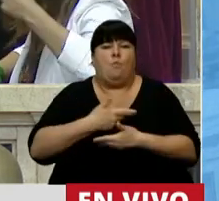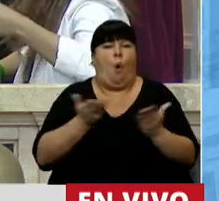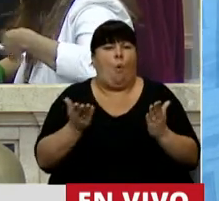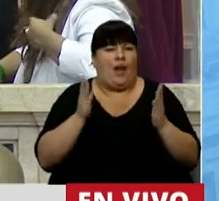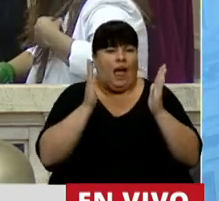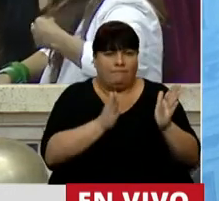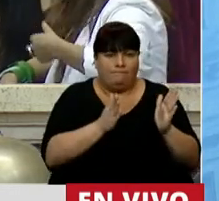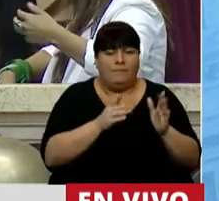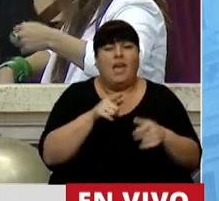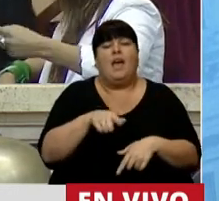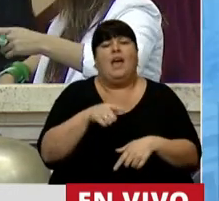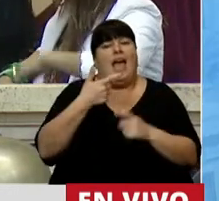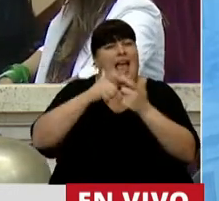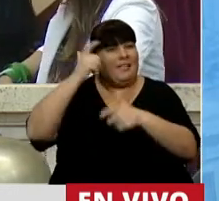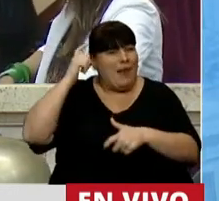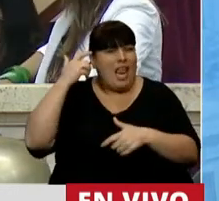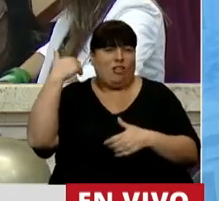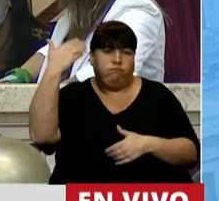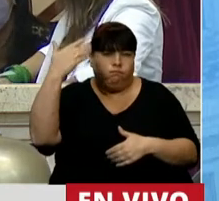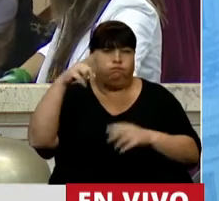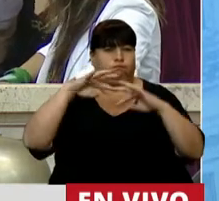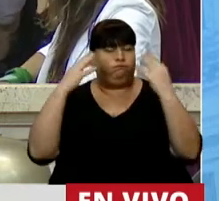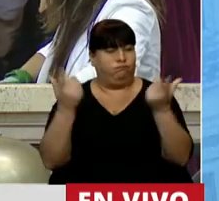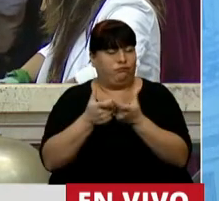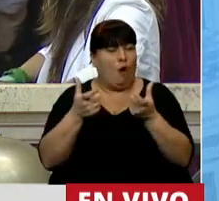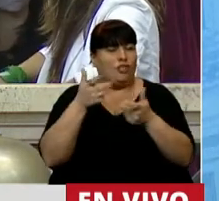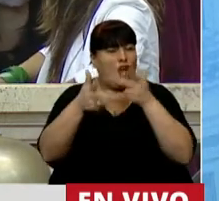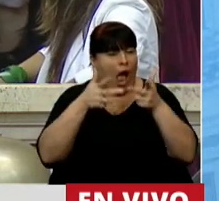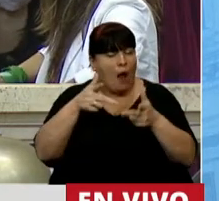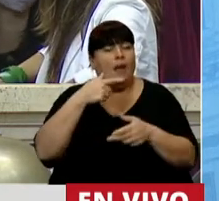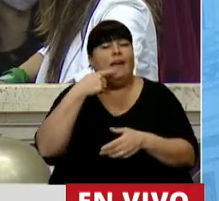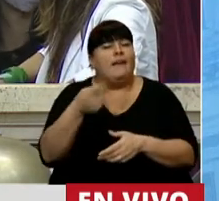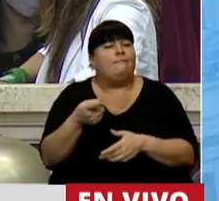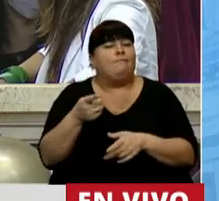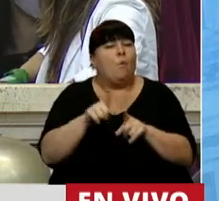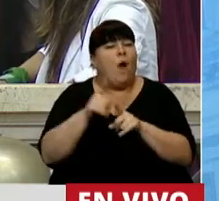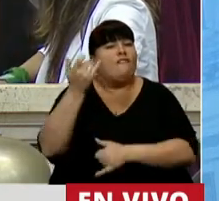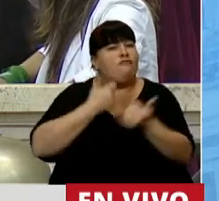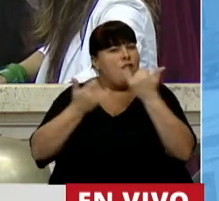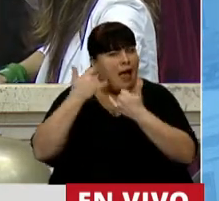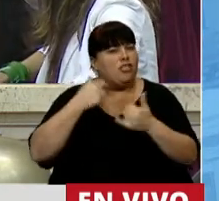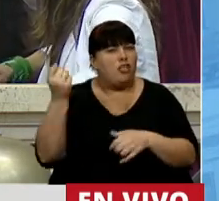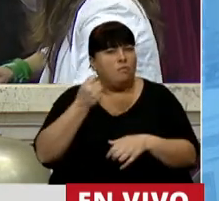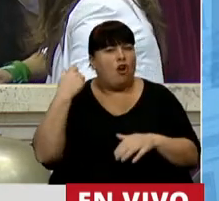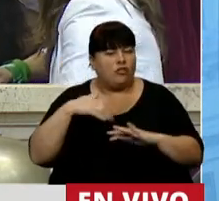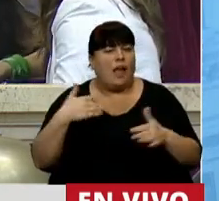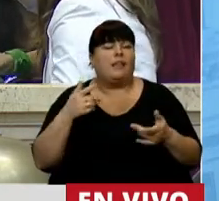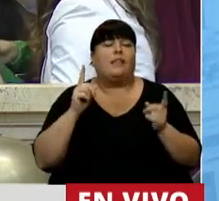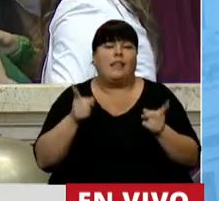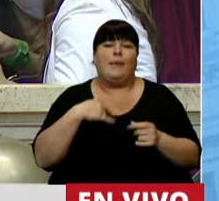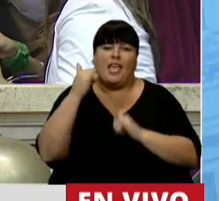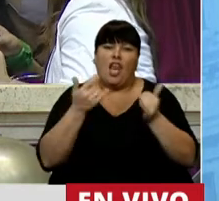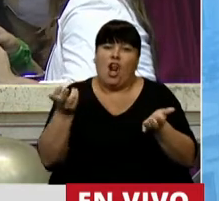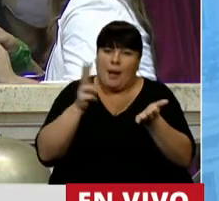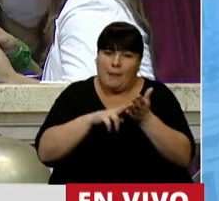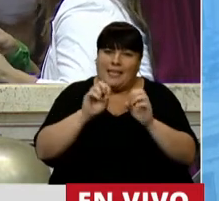pública. Los expertos que han pasado por el plenario de comisiones nos han dejado datos que son muy importantes y que quiero